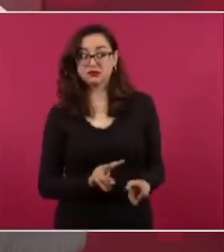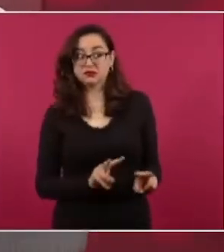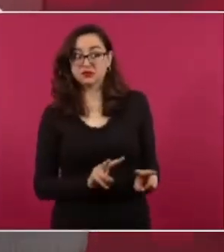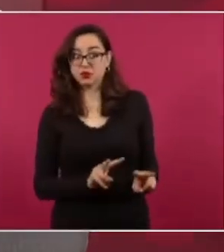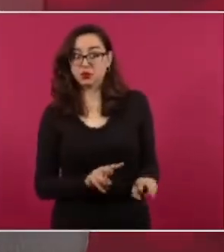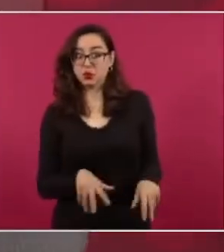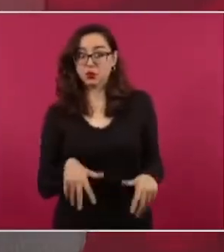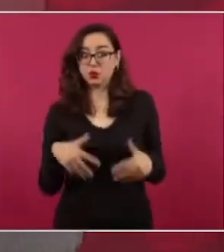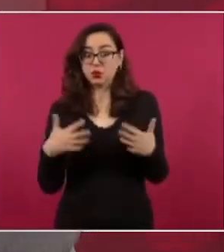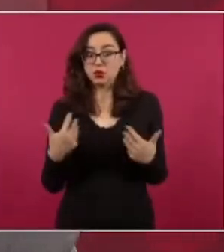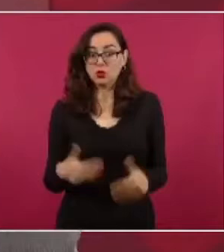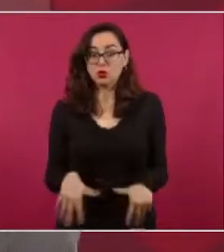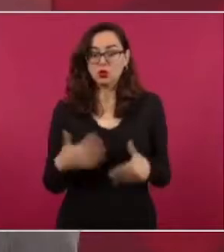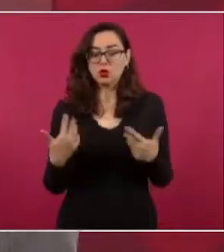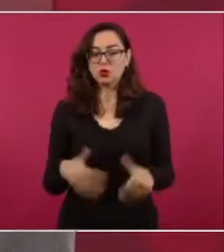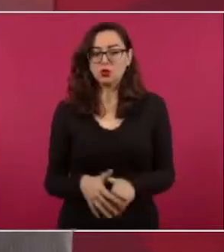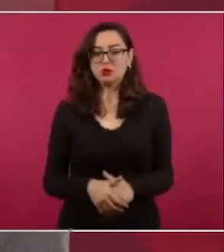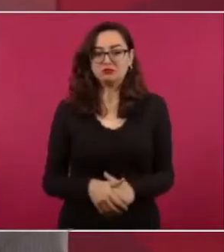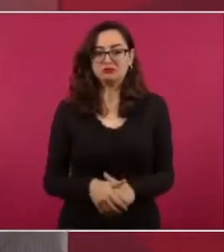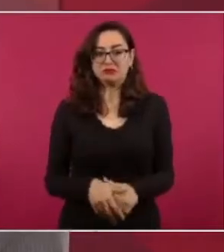Creo que por lo de Ayotzinapa,